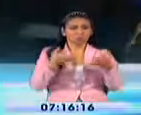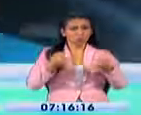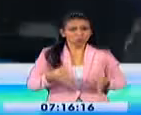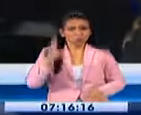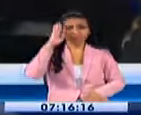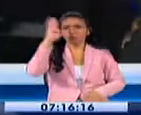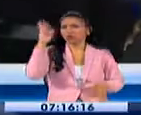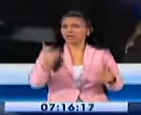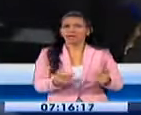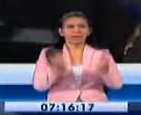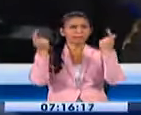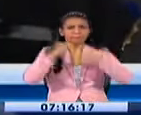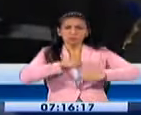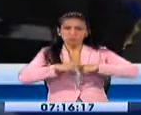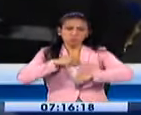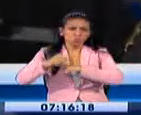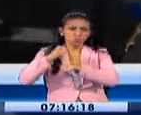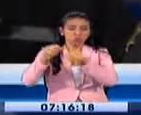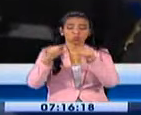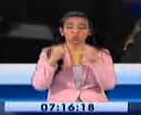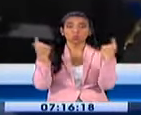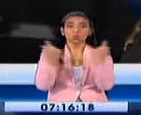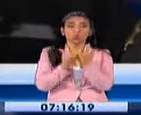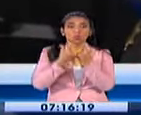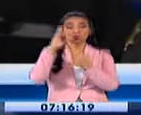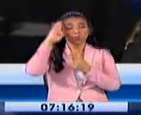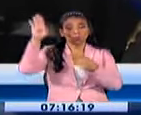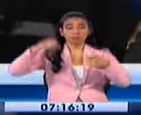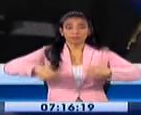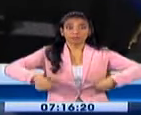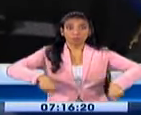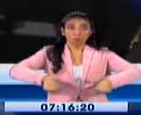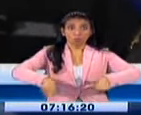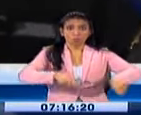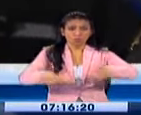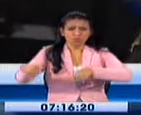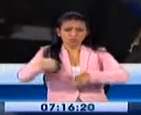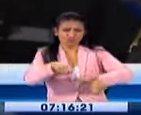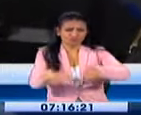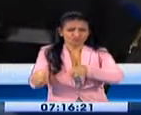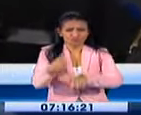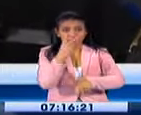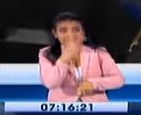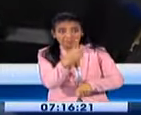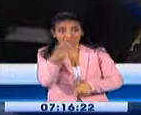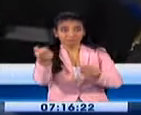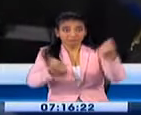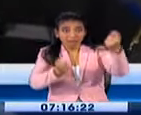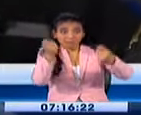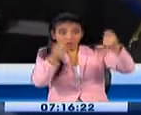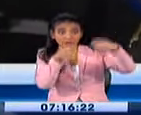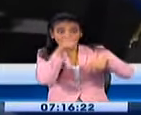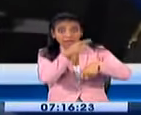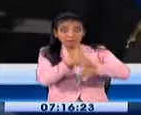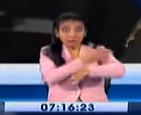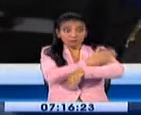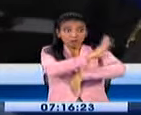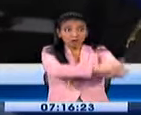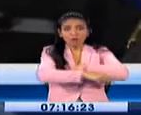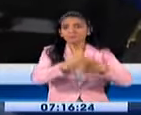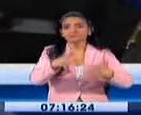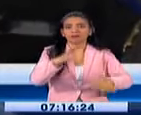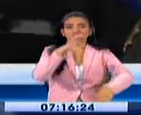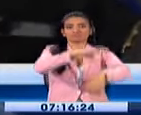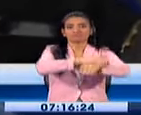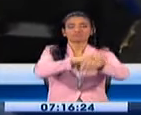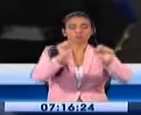inmediato y al trabajo eficaz del grupo motorizado se logró interceptar a los presuntos individuos que habían